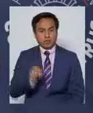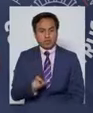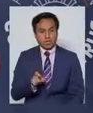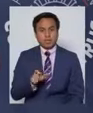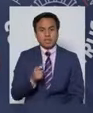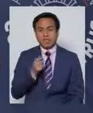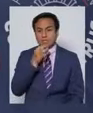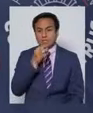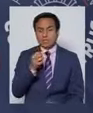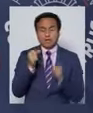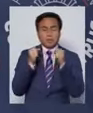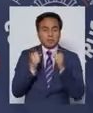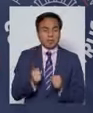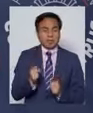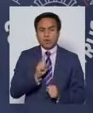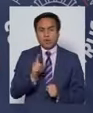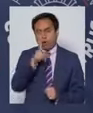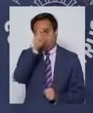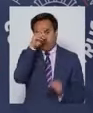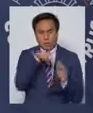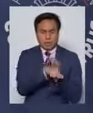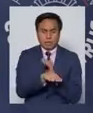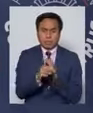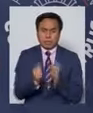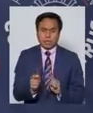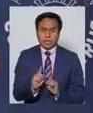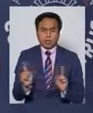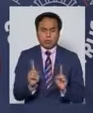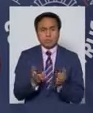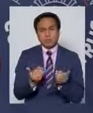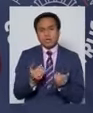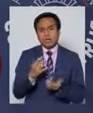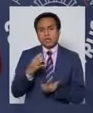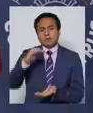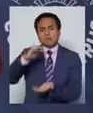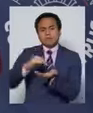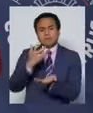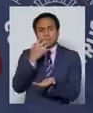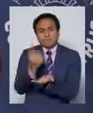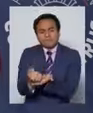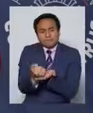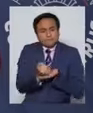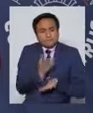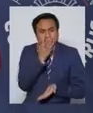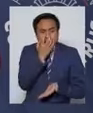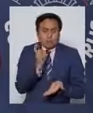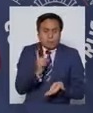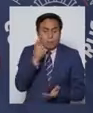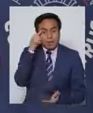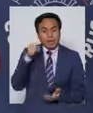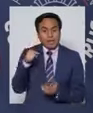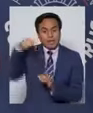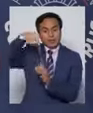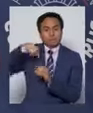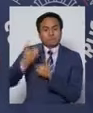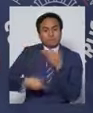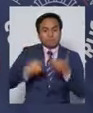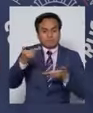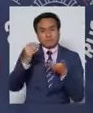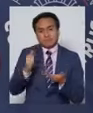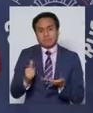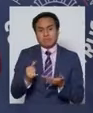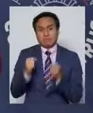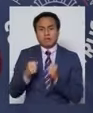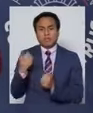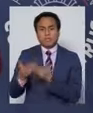puede que no se hospitalice, puede que no necesite de un ventilador mecánico, pero esa persona sí transmite el virus. Ya